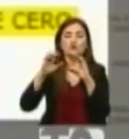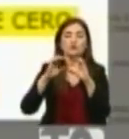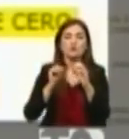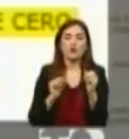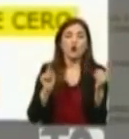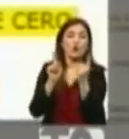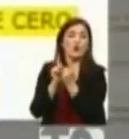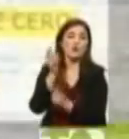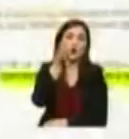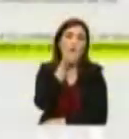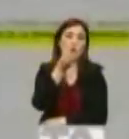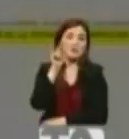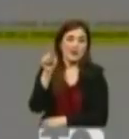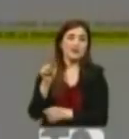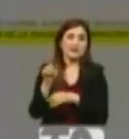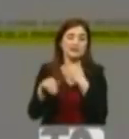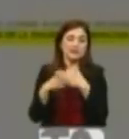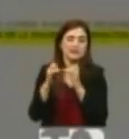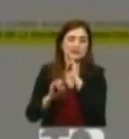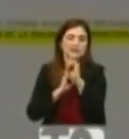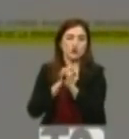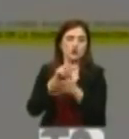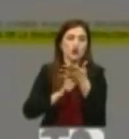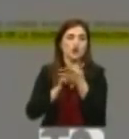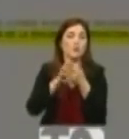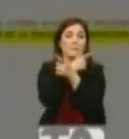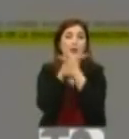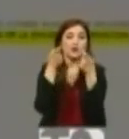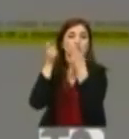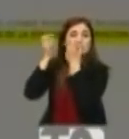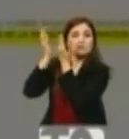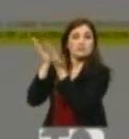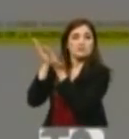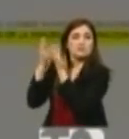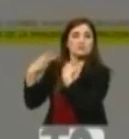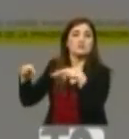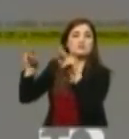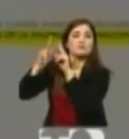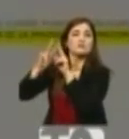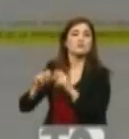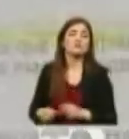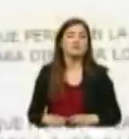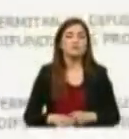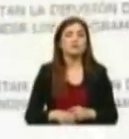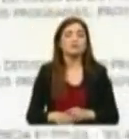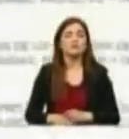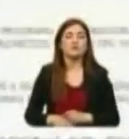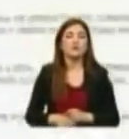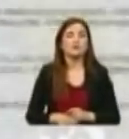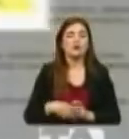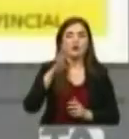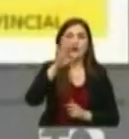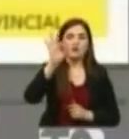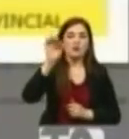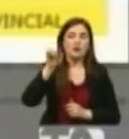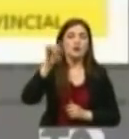de Soberanía Alimentaria, contrato adjudicado en marzo por 949.471 dólares. Y